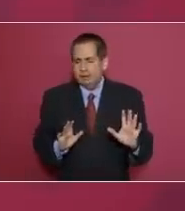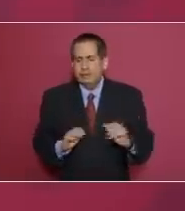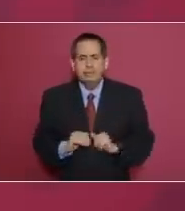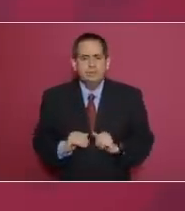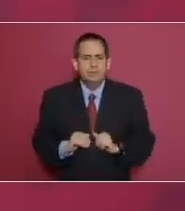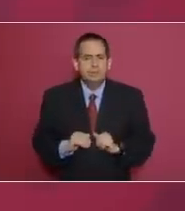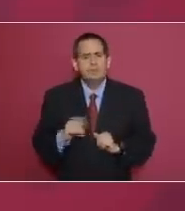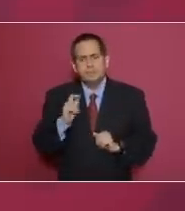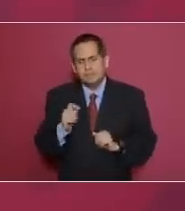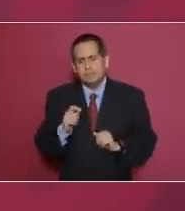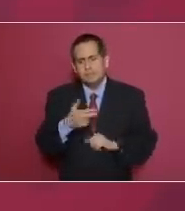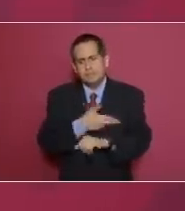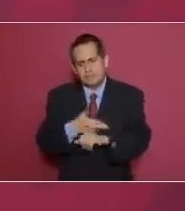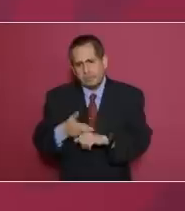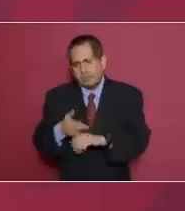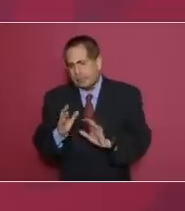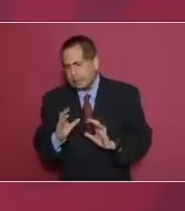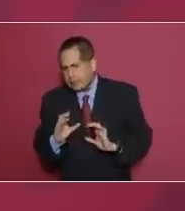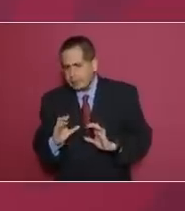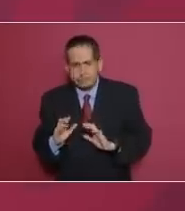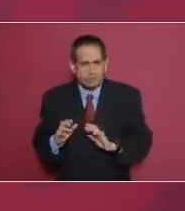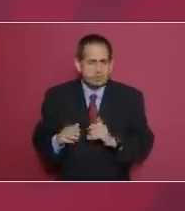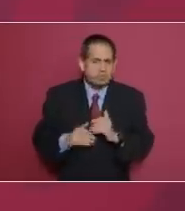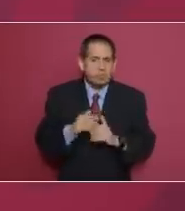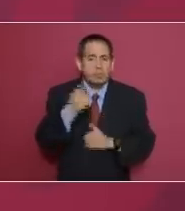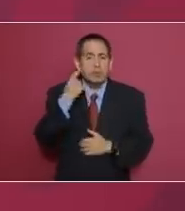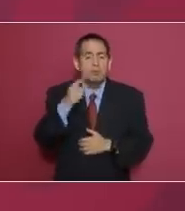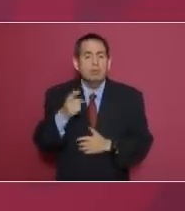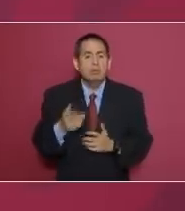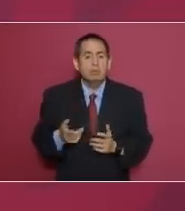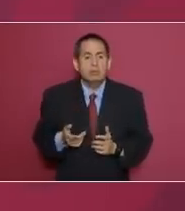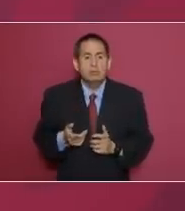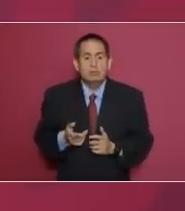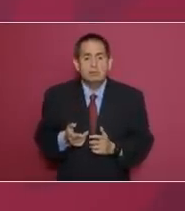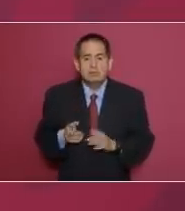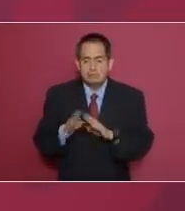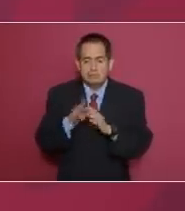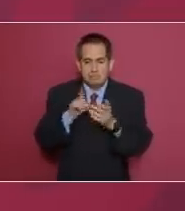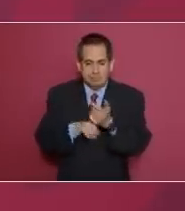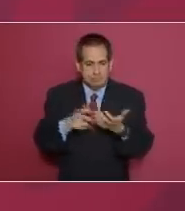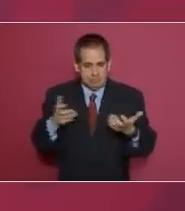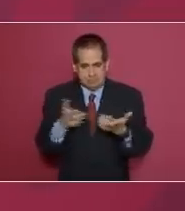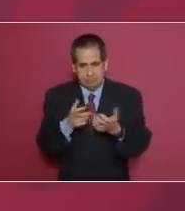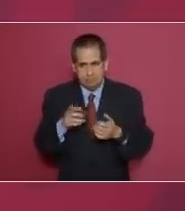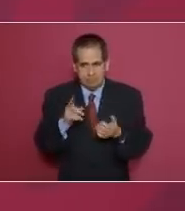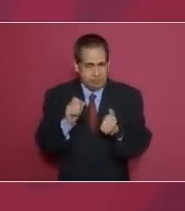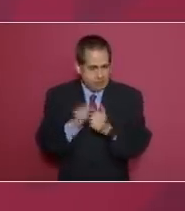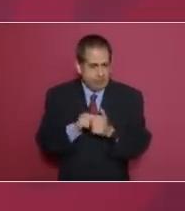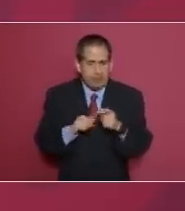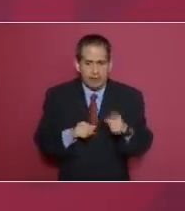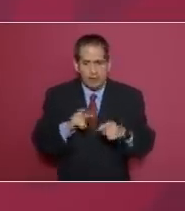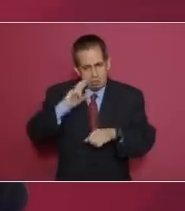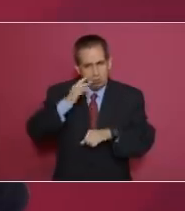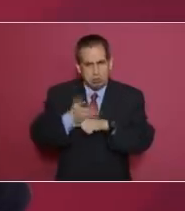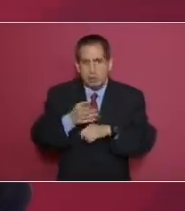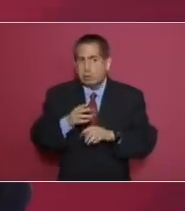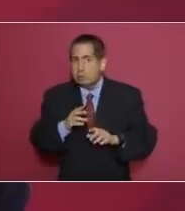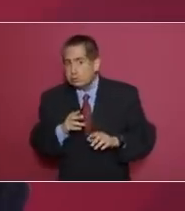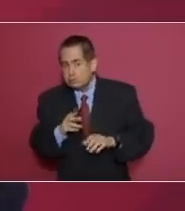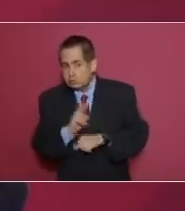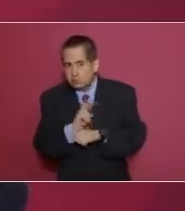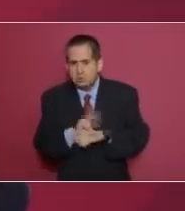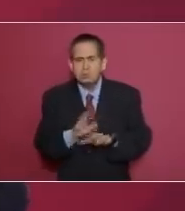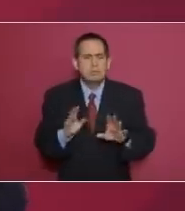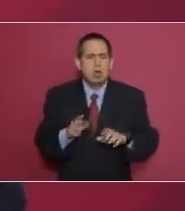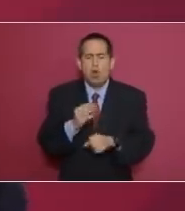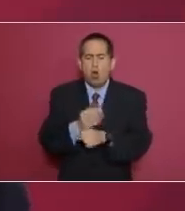se está procediendo de esta manera para actuar con responsabilidad, pero